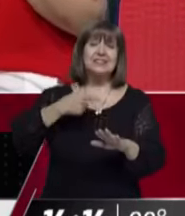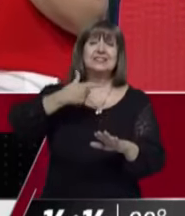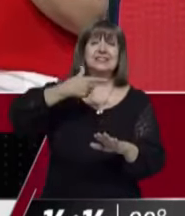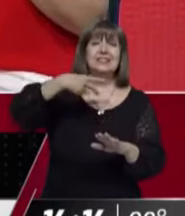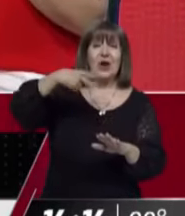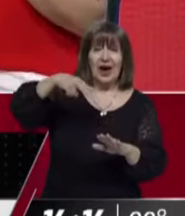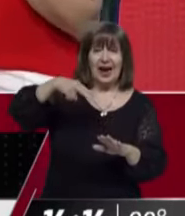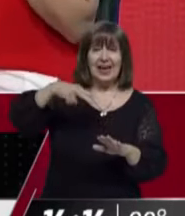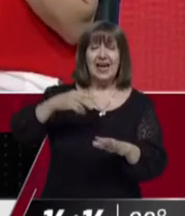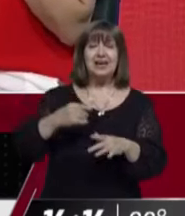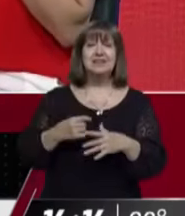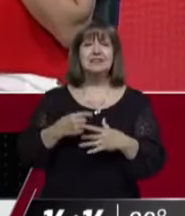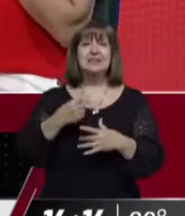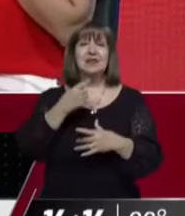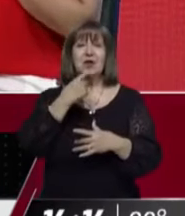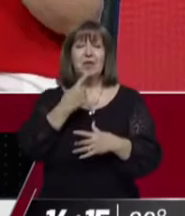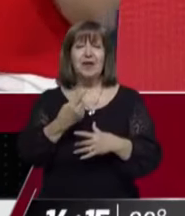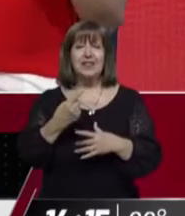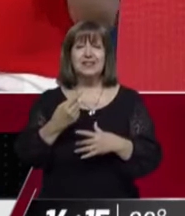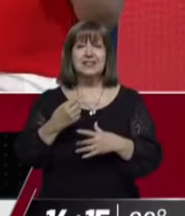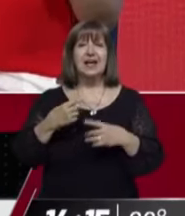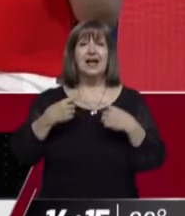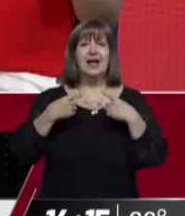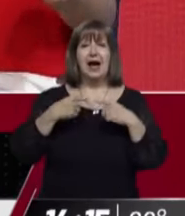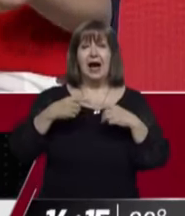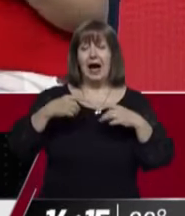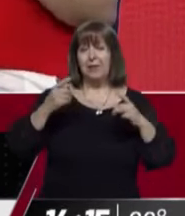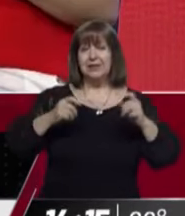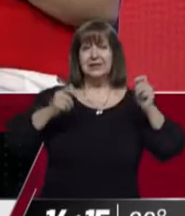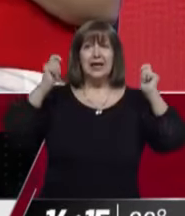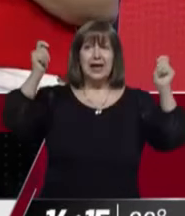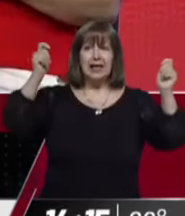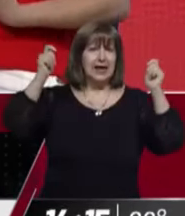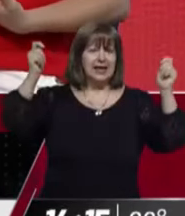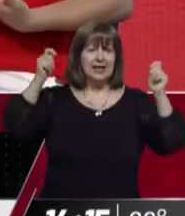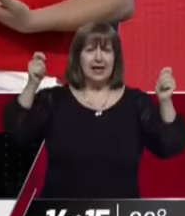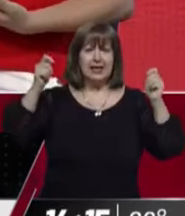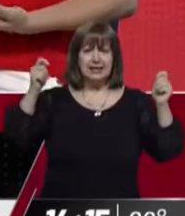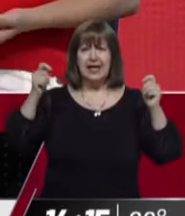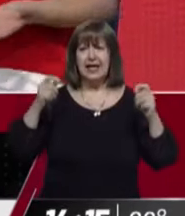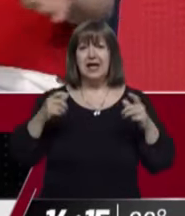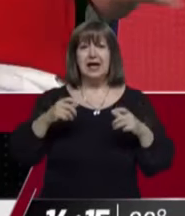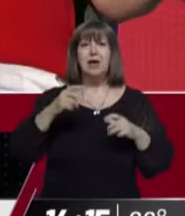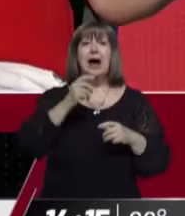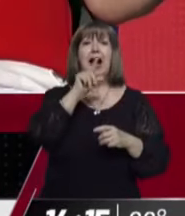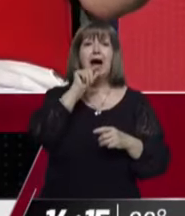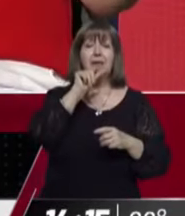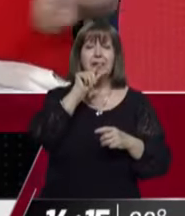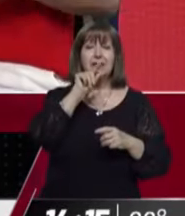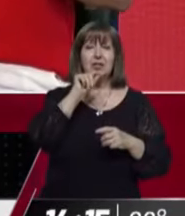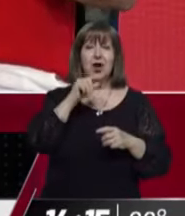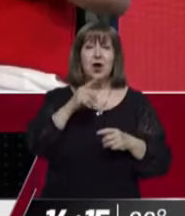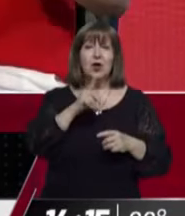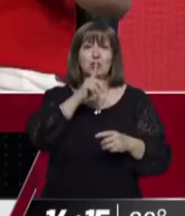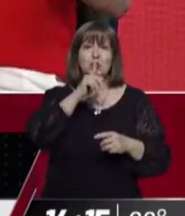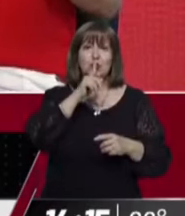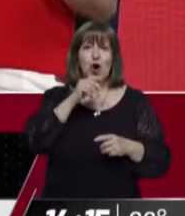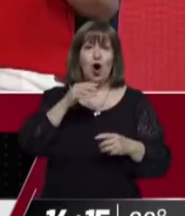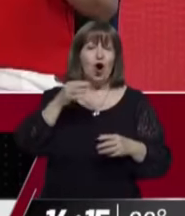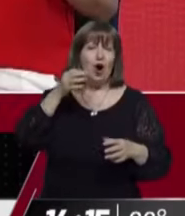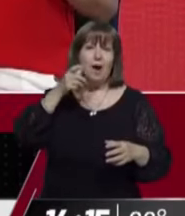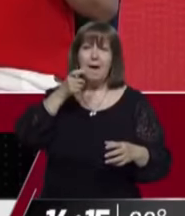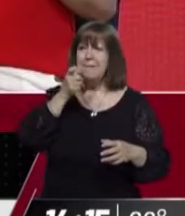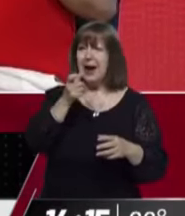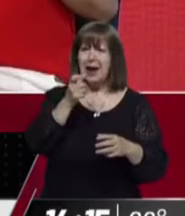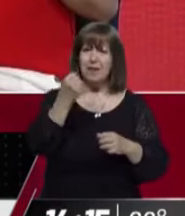cosas que le dicen a los árbitros varones, que les gritan desde la tribuna, en tu caso, me imagino, Claro. no te las pueden gritar, Lo porque ¿qué mismo. te van a decir? No Ah, vas ¿te a dicen